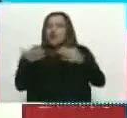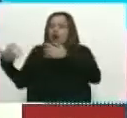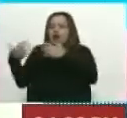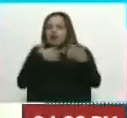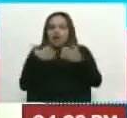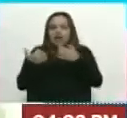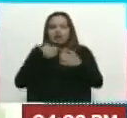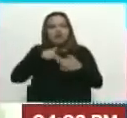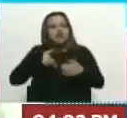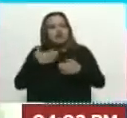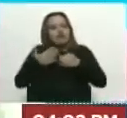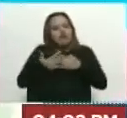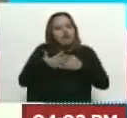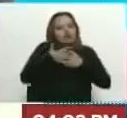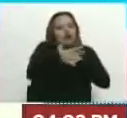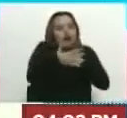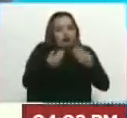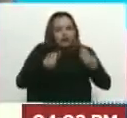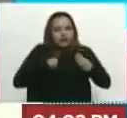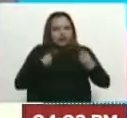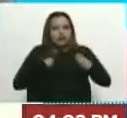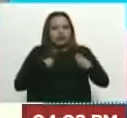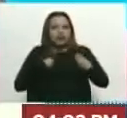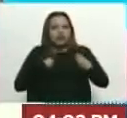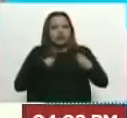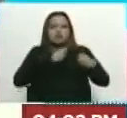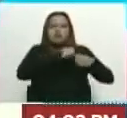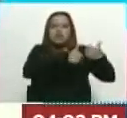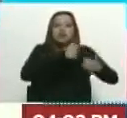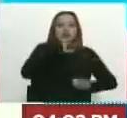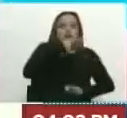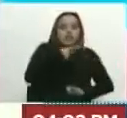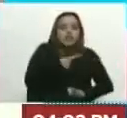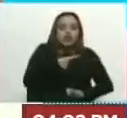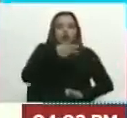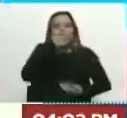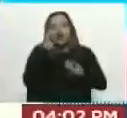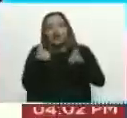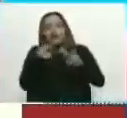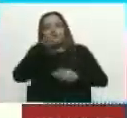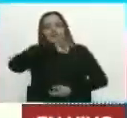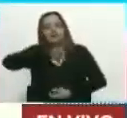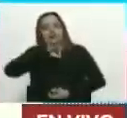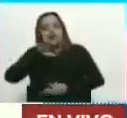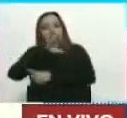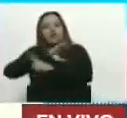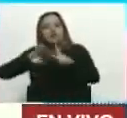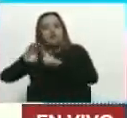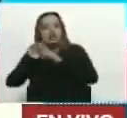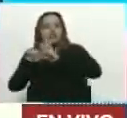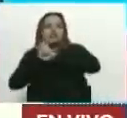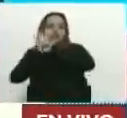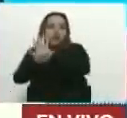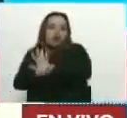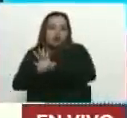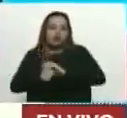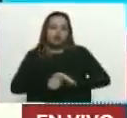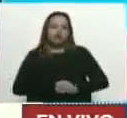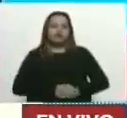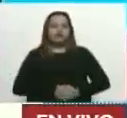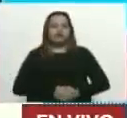hemos enfrentado nosotros desde el punto de vista político, económico, social, cultural, simbólico.